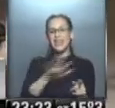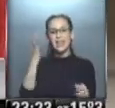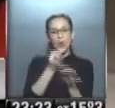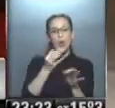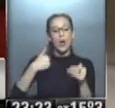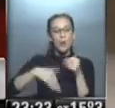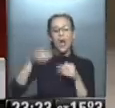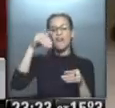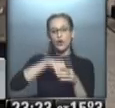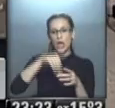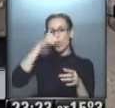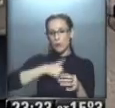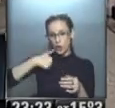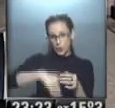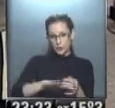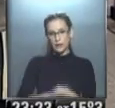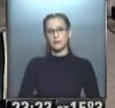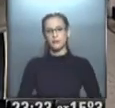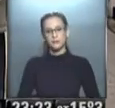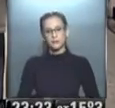habilitadas para votar, también pueden consultar.